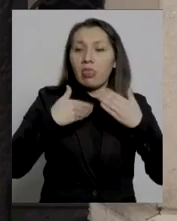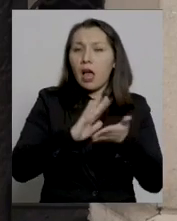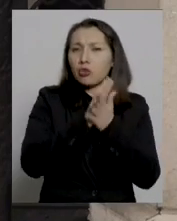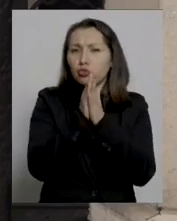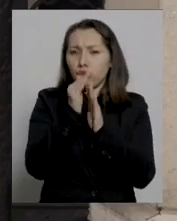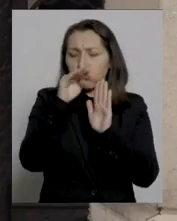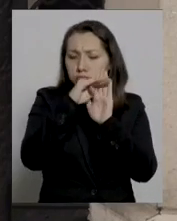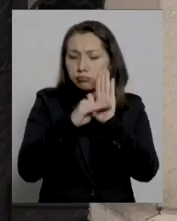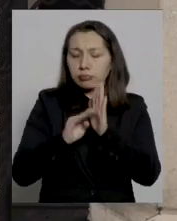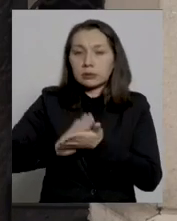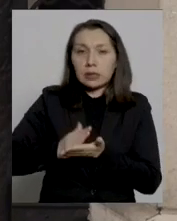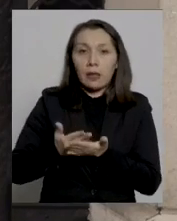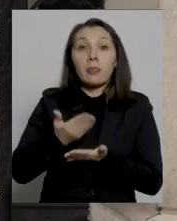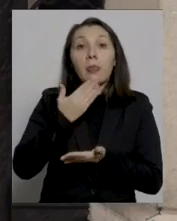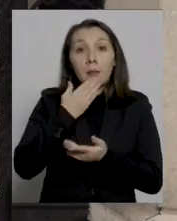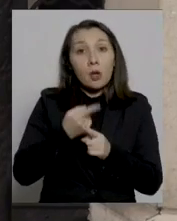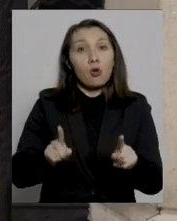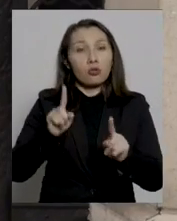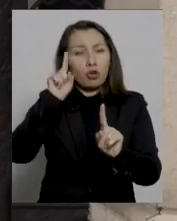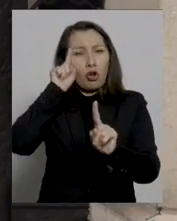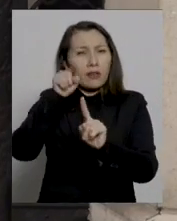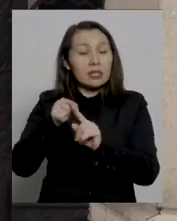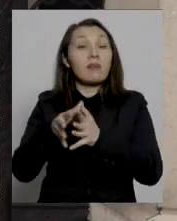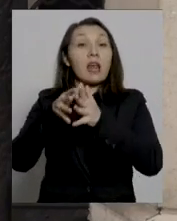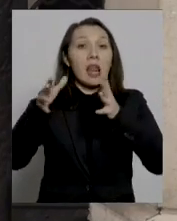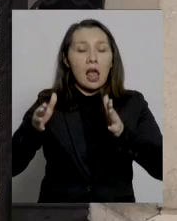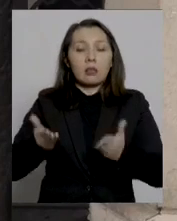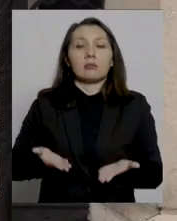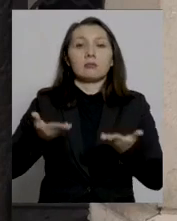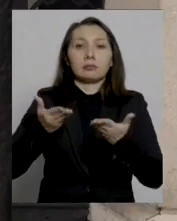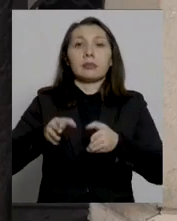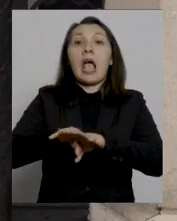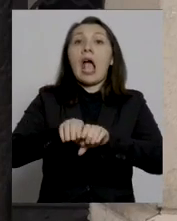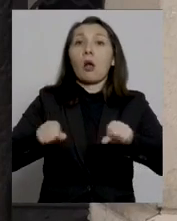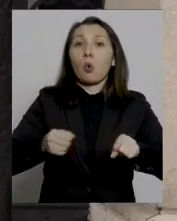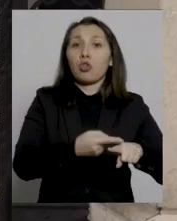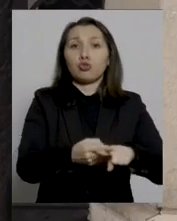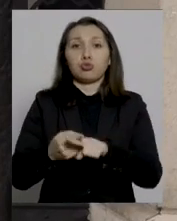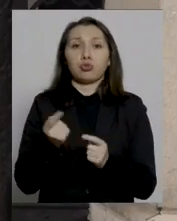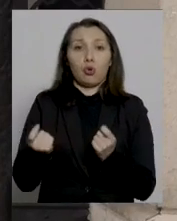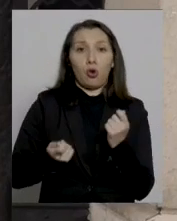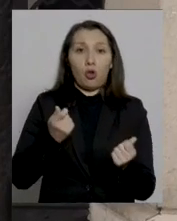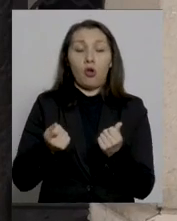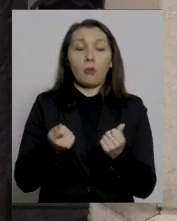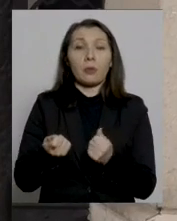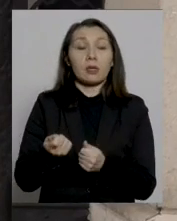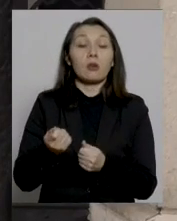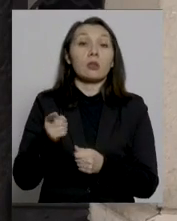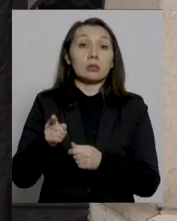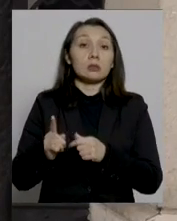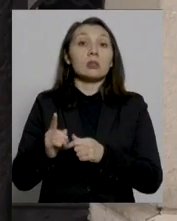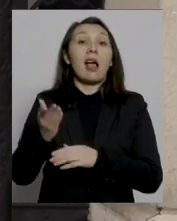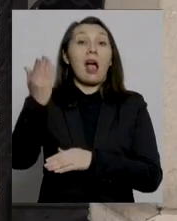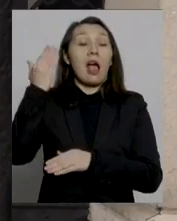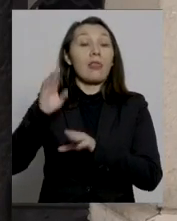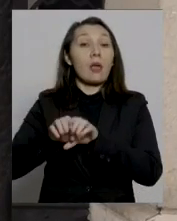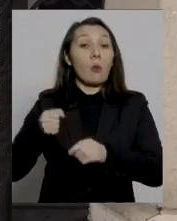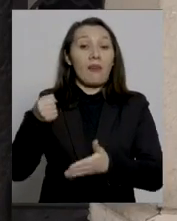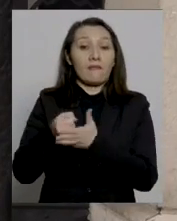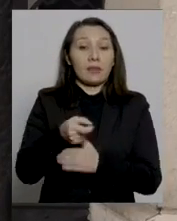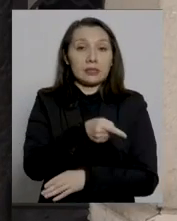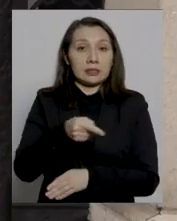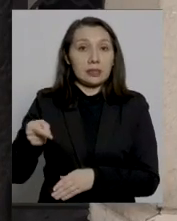medidas sanitarias y, por otra parte, tenemos como gran objetivo materializar el acuerdo social y económico que se zanjó el fin de